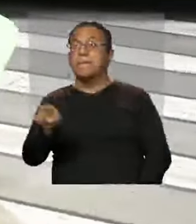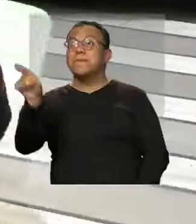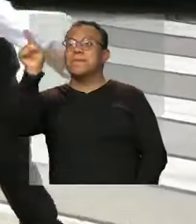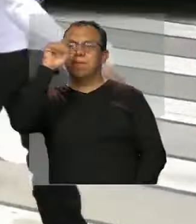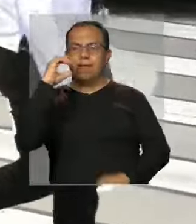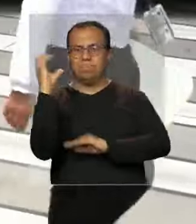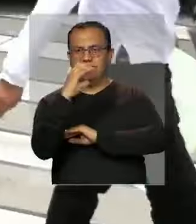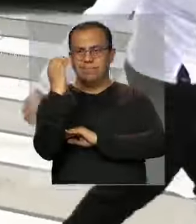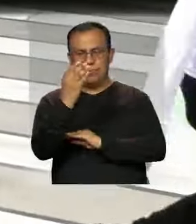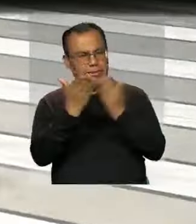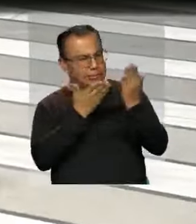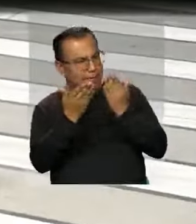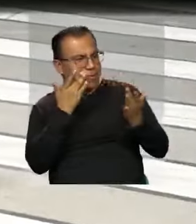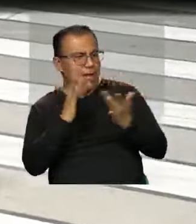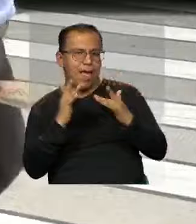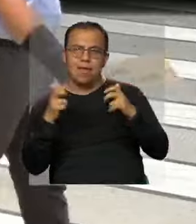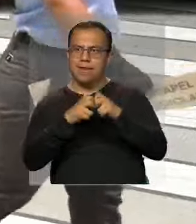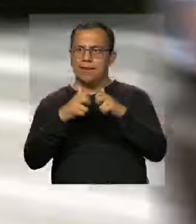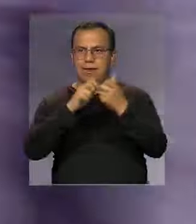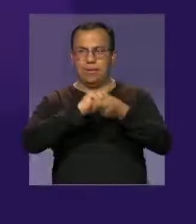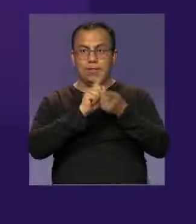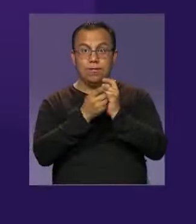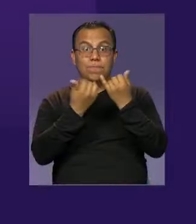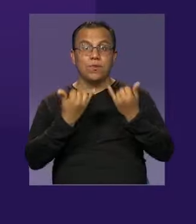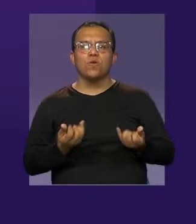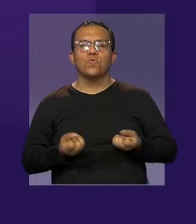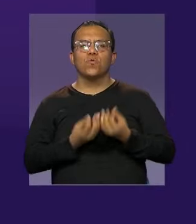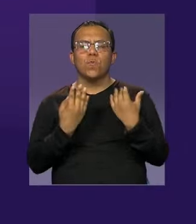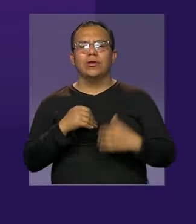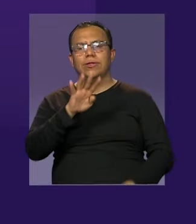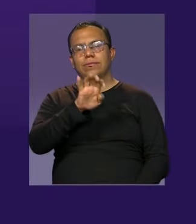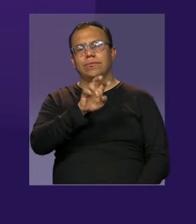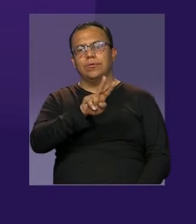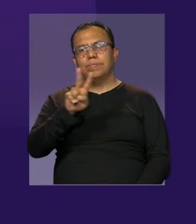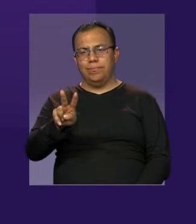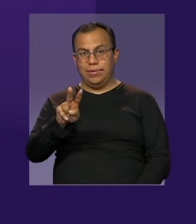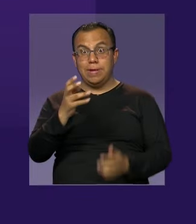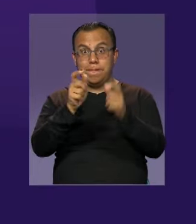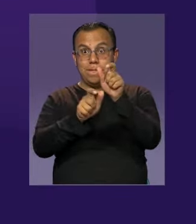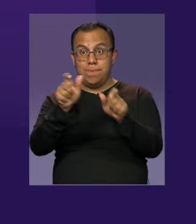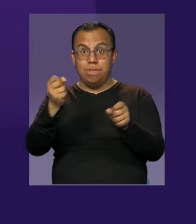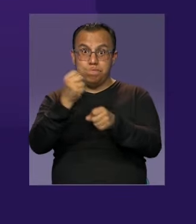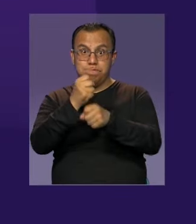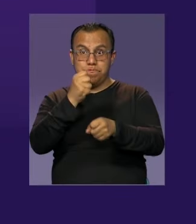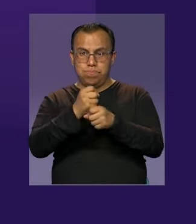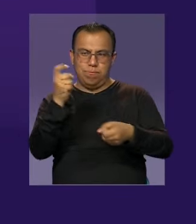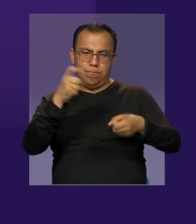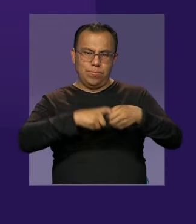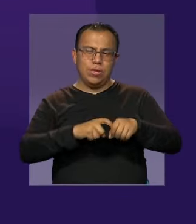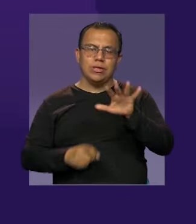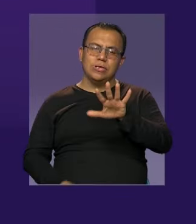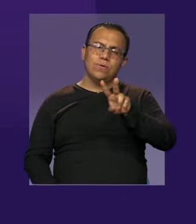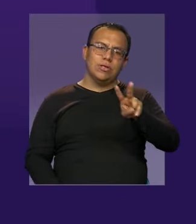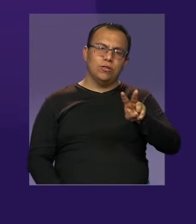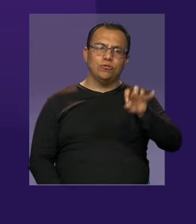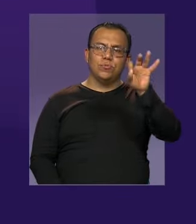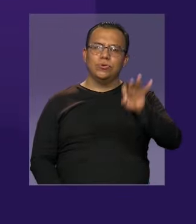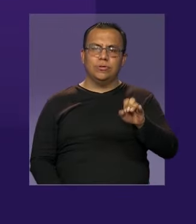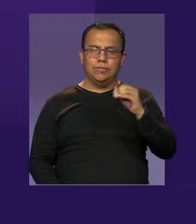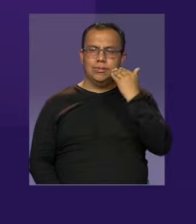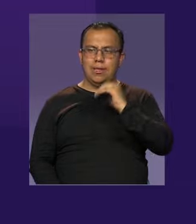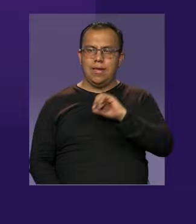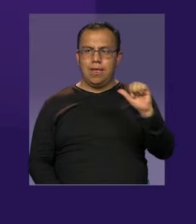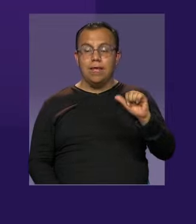de género y transición energética. Actualmente, hay 922 personas vinculadas, de las cuales el 52%